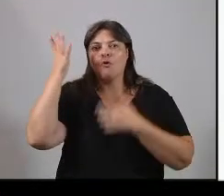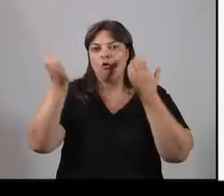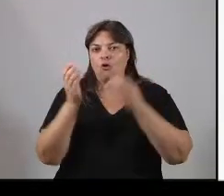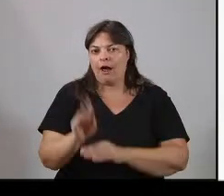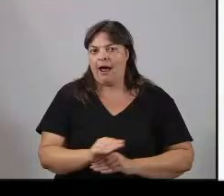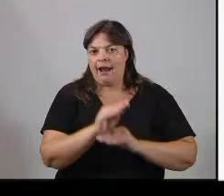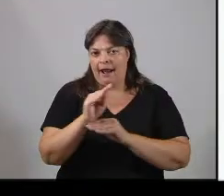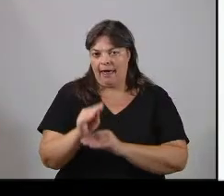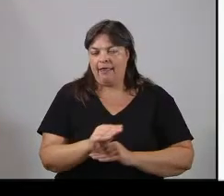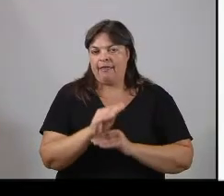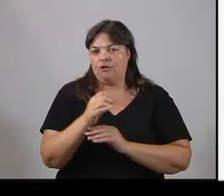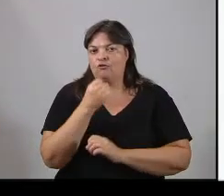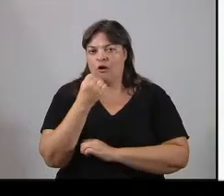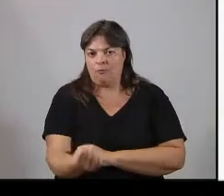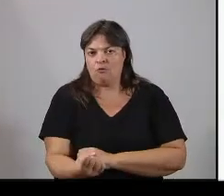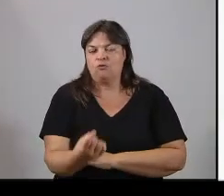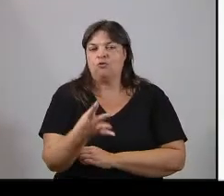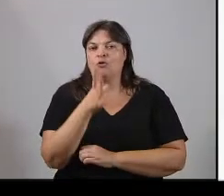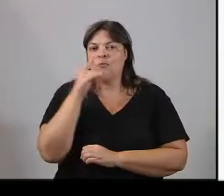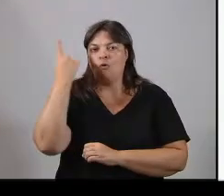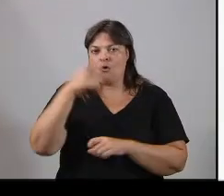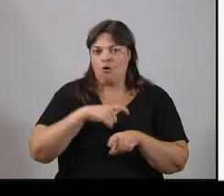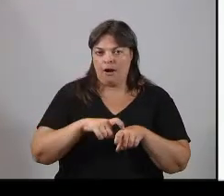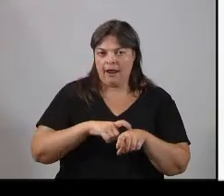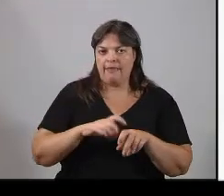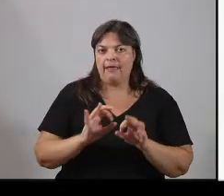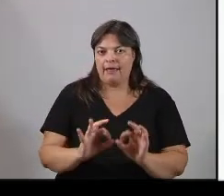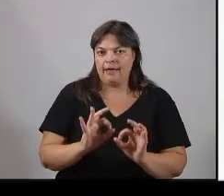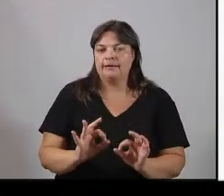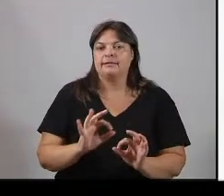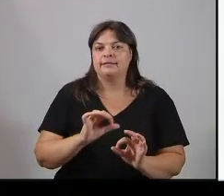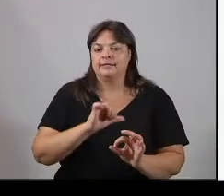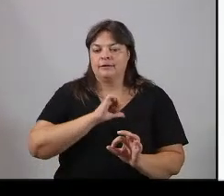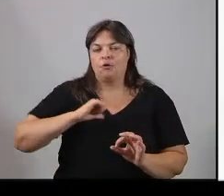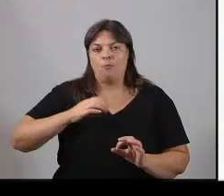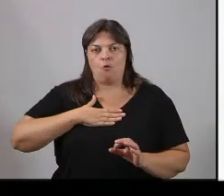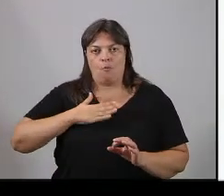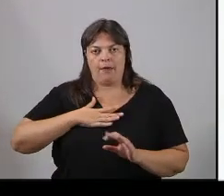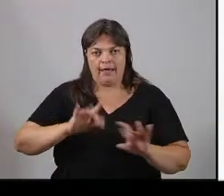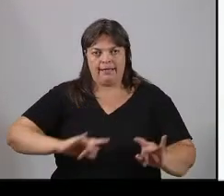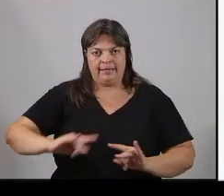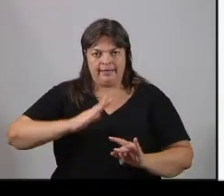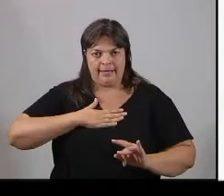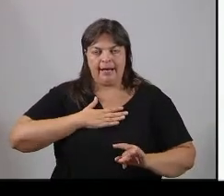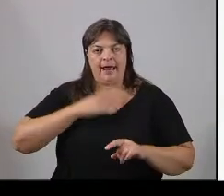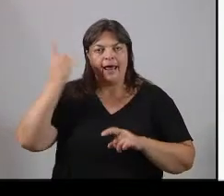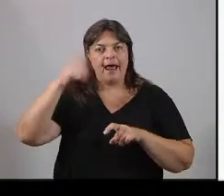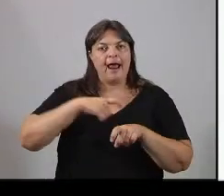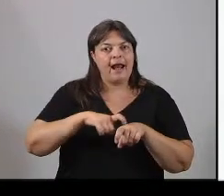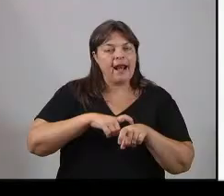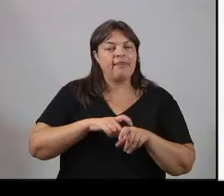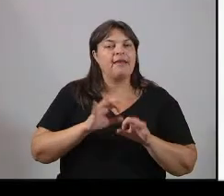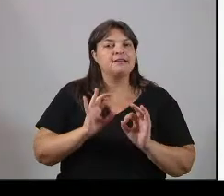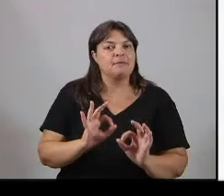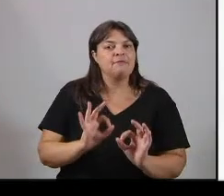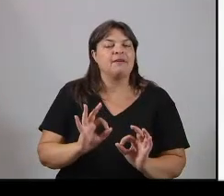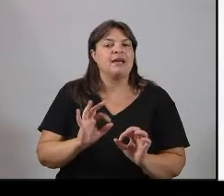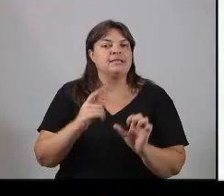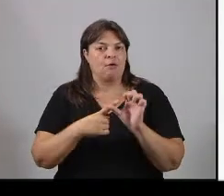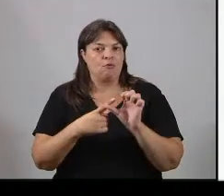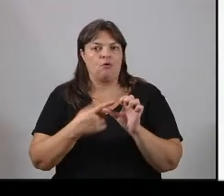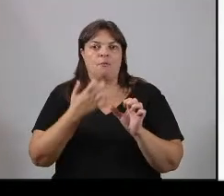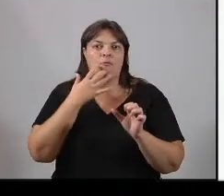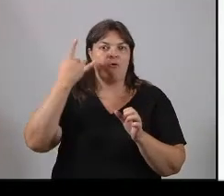que crían en pureza razas autóctonas de nuestra tierra. Son razas propias de Extremadura, como